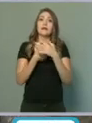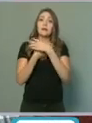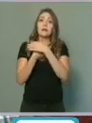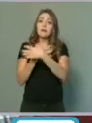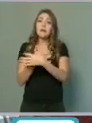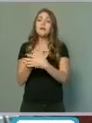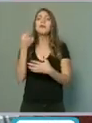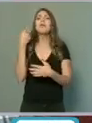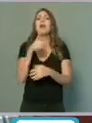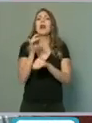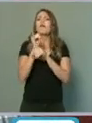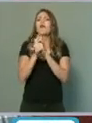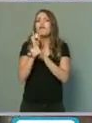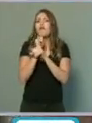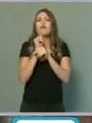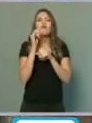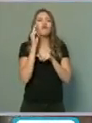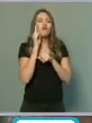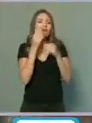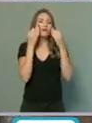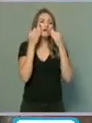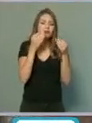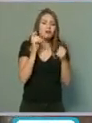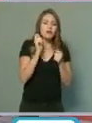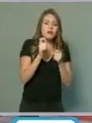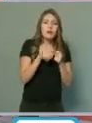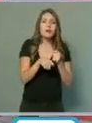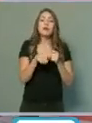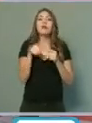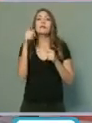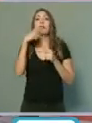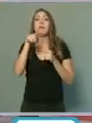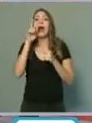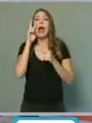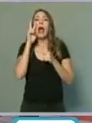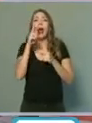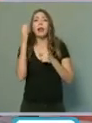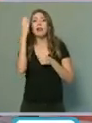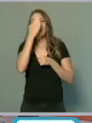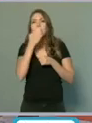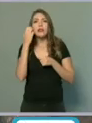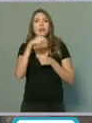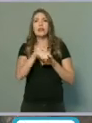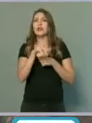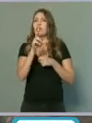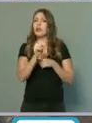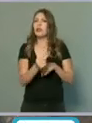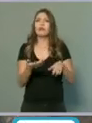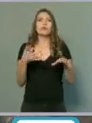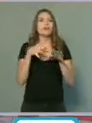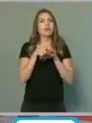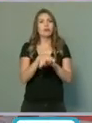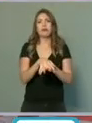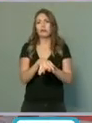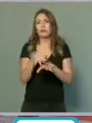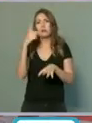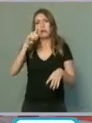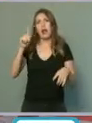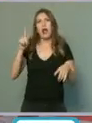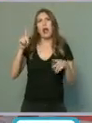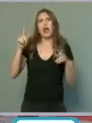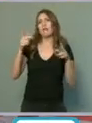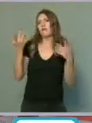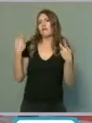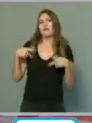para investigación, son para exhibición y son para estar en lugares confinados. Esas no se integran al medio ambiente. Karen, y por ejemplo, si en